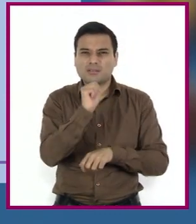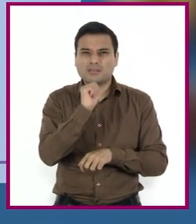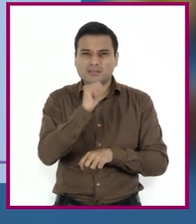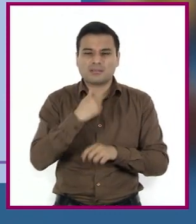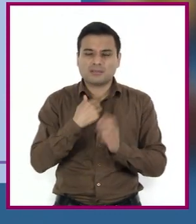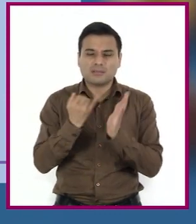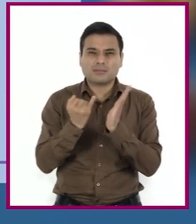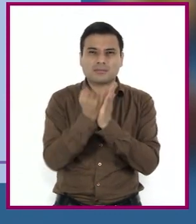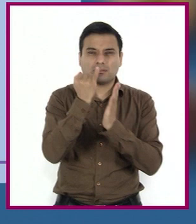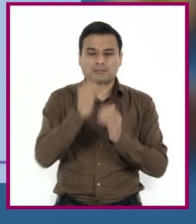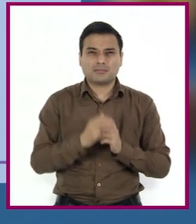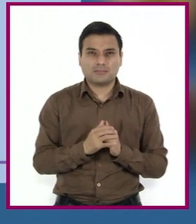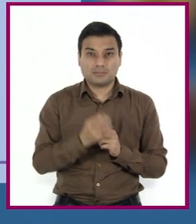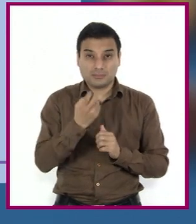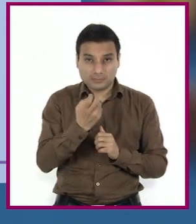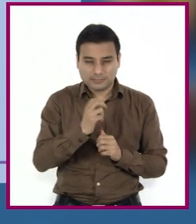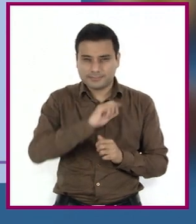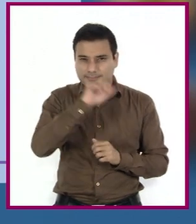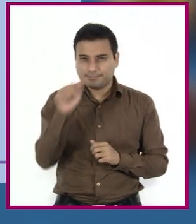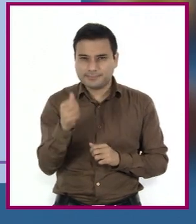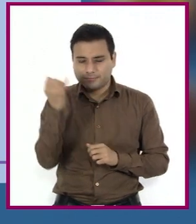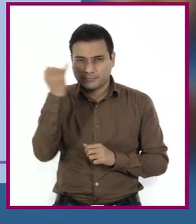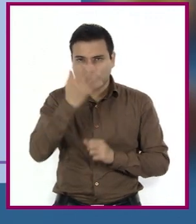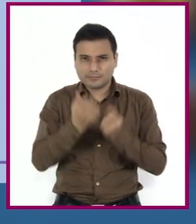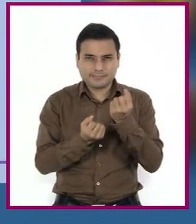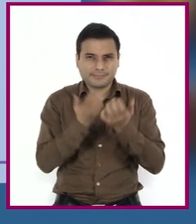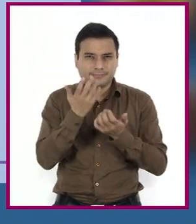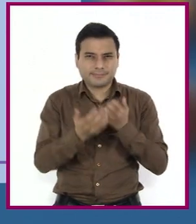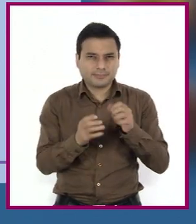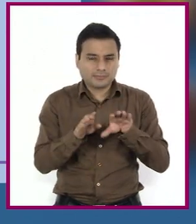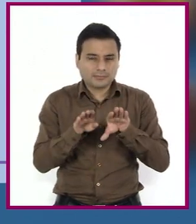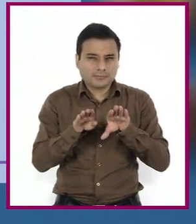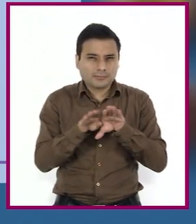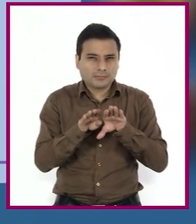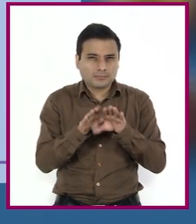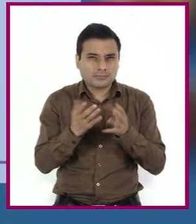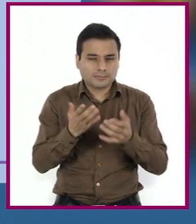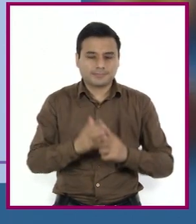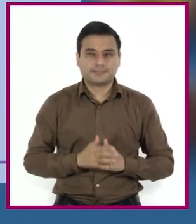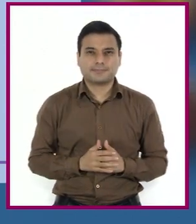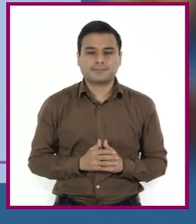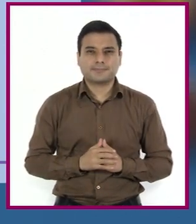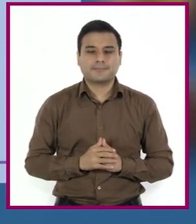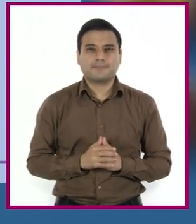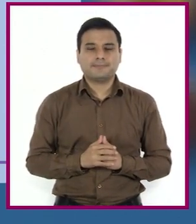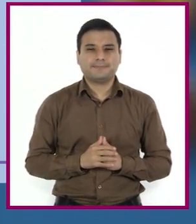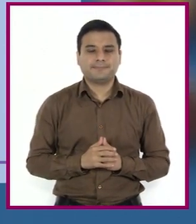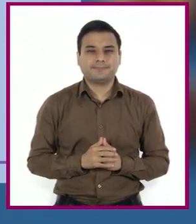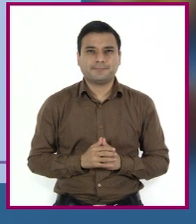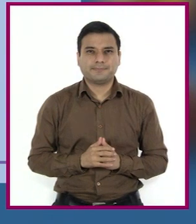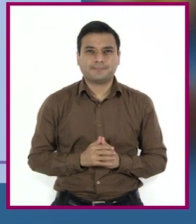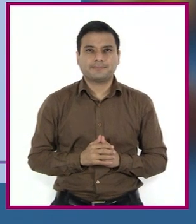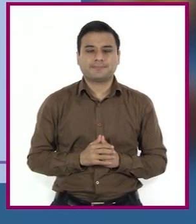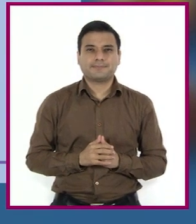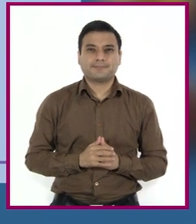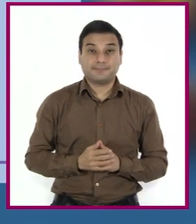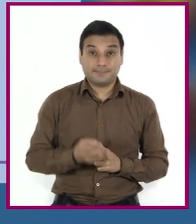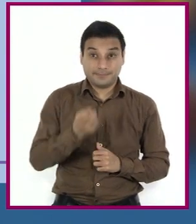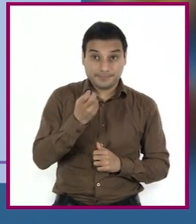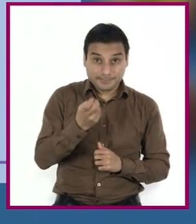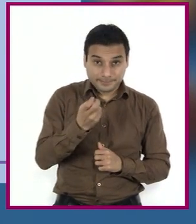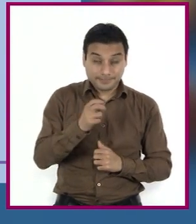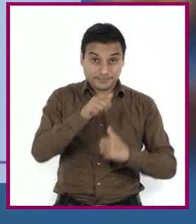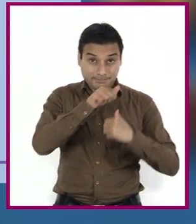actitud negativa deteriora su imagen o afecta a otras personas? ¿Se le puede reconocer como autoridad y